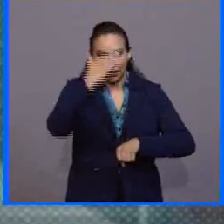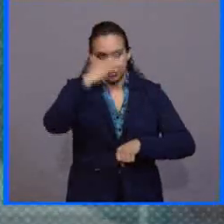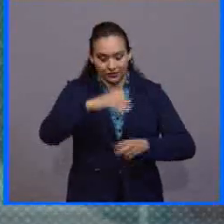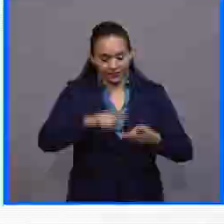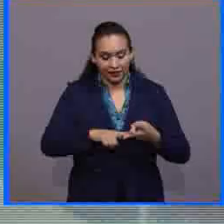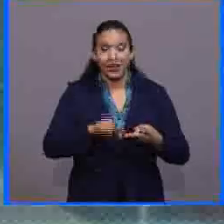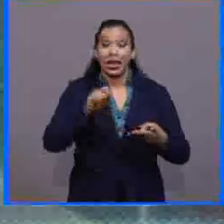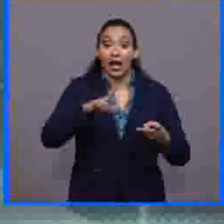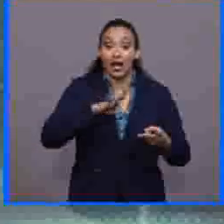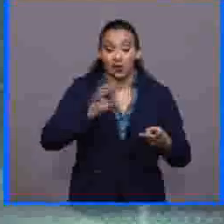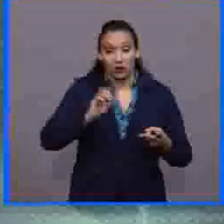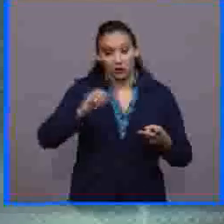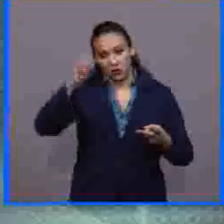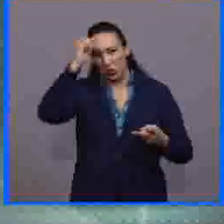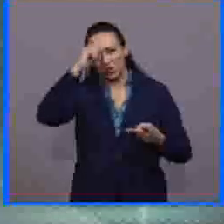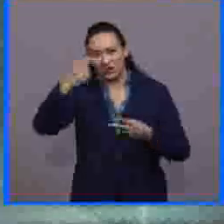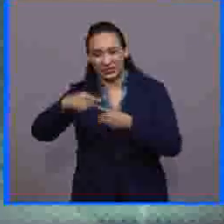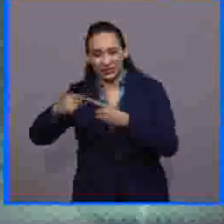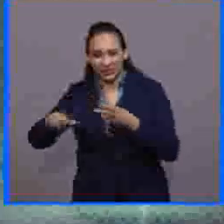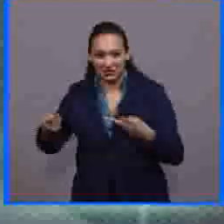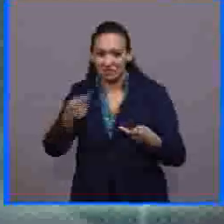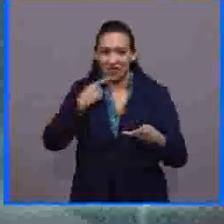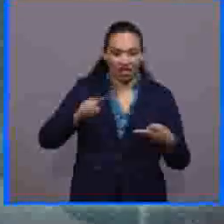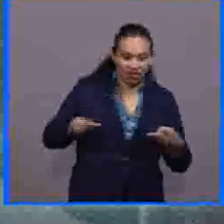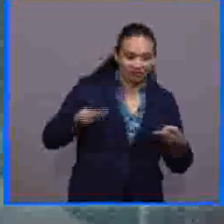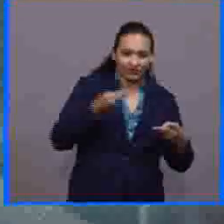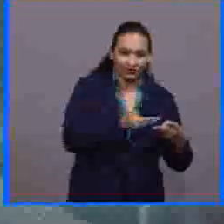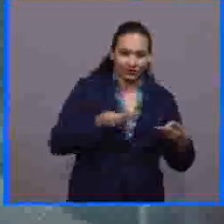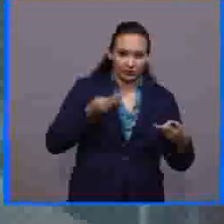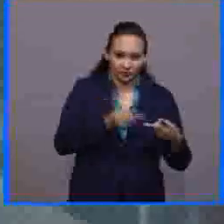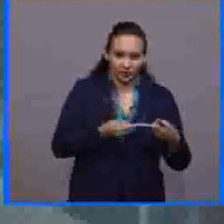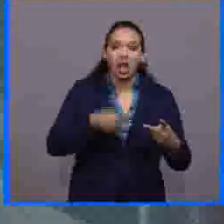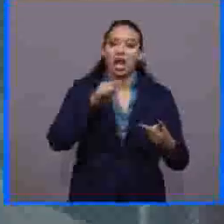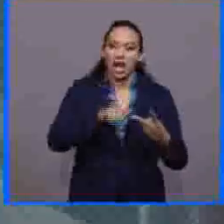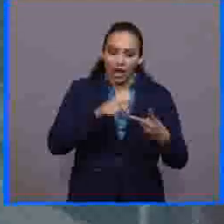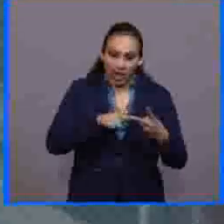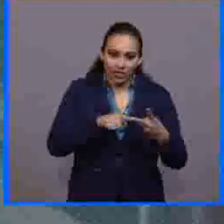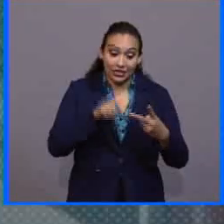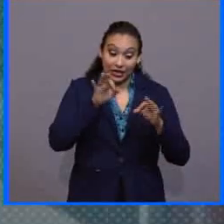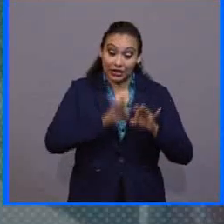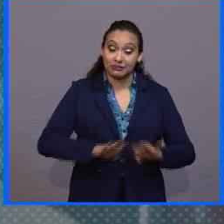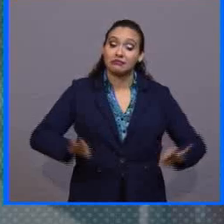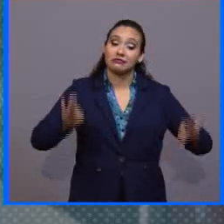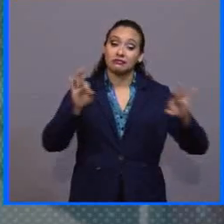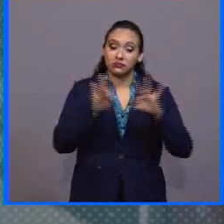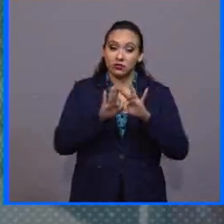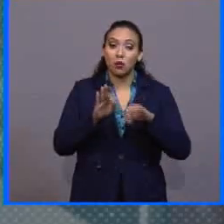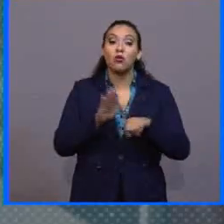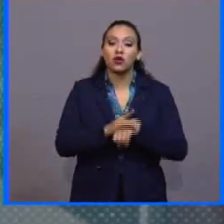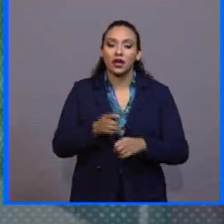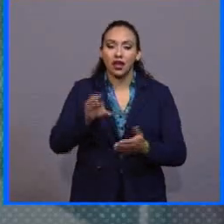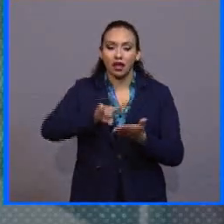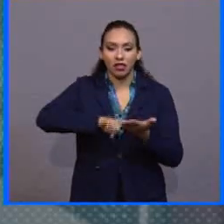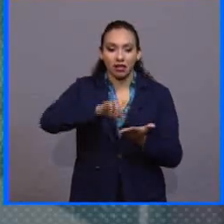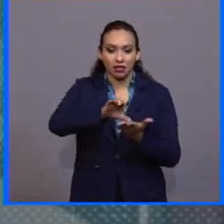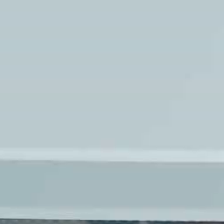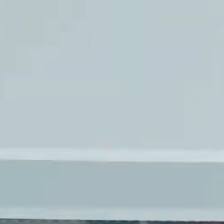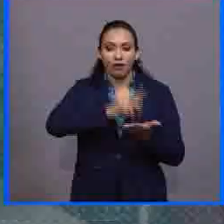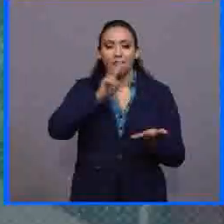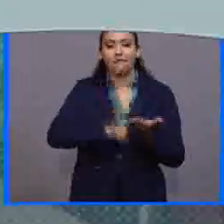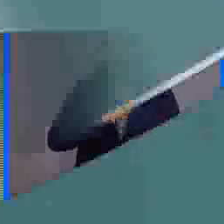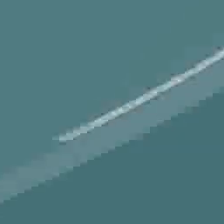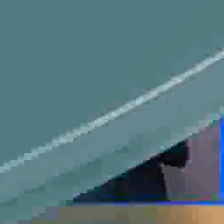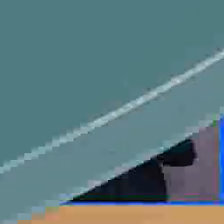de impugnación. Todos estos medios de impugnación tienen su importancia constitucional.